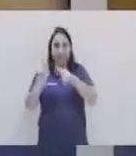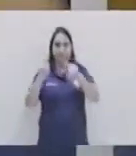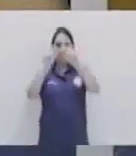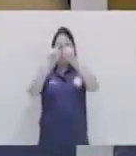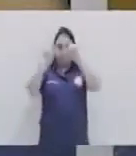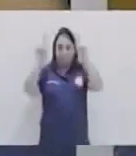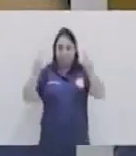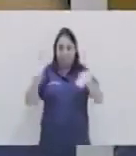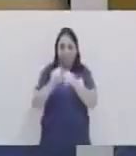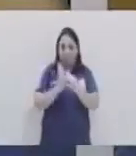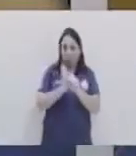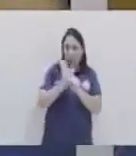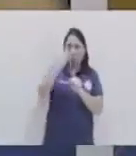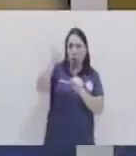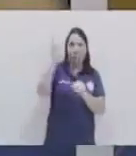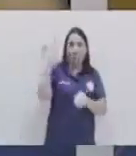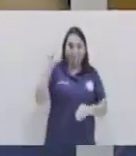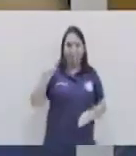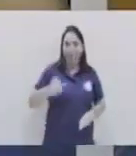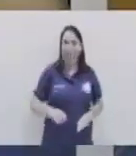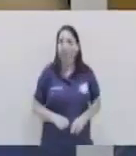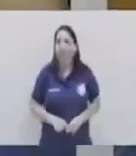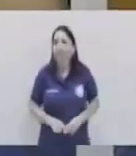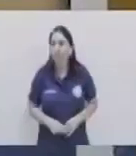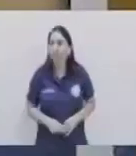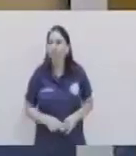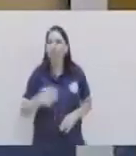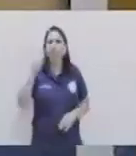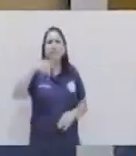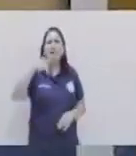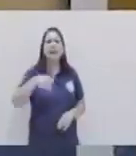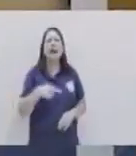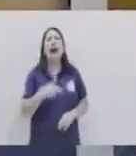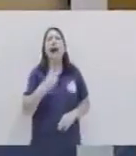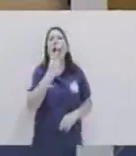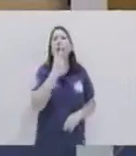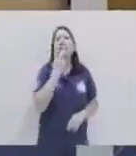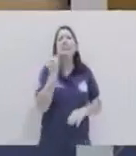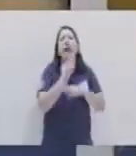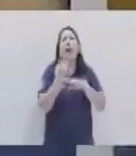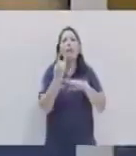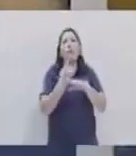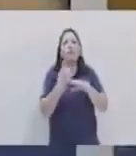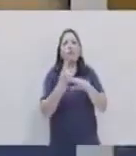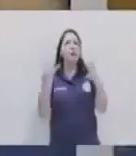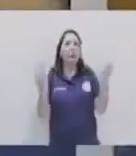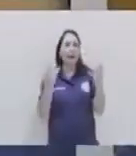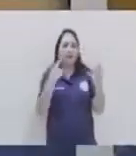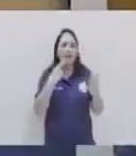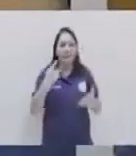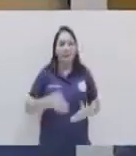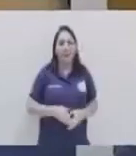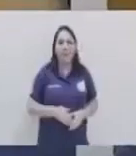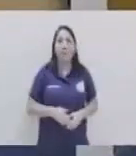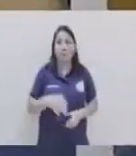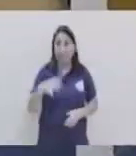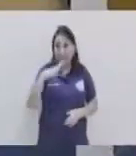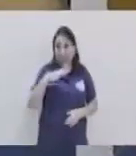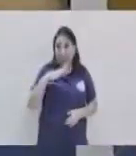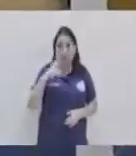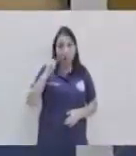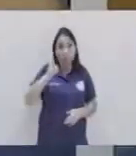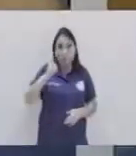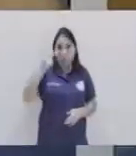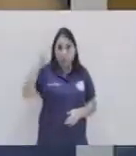nuestro plano cartesiano. Ahora, para evaluar h vamos a utilizar esta ecuación, a lo que recomendamos que la